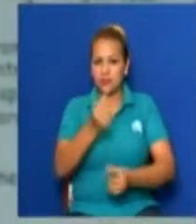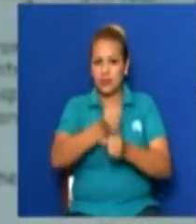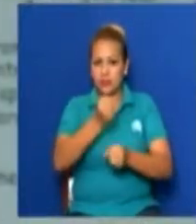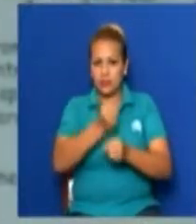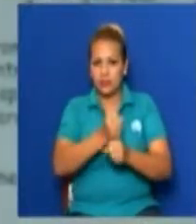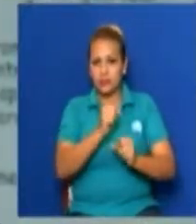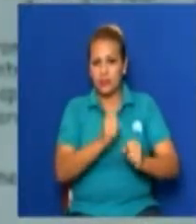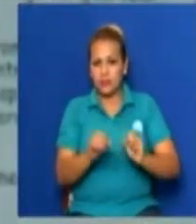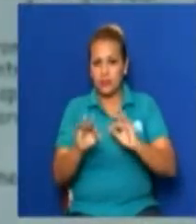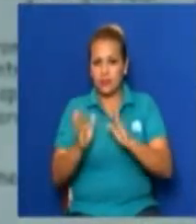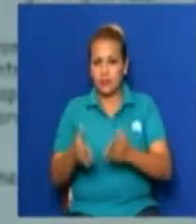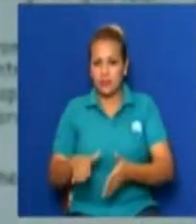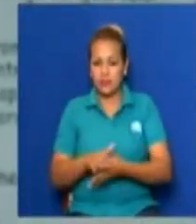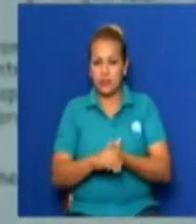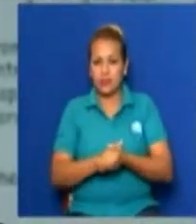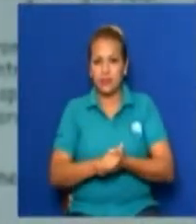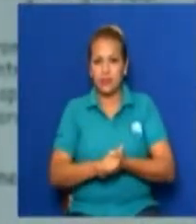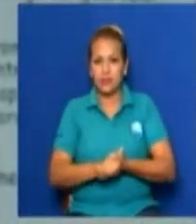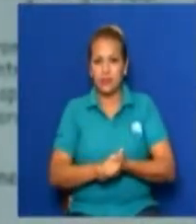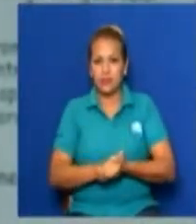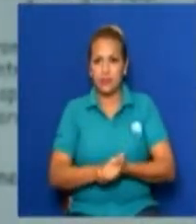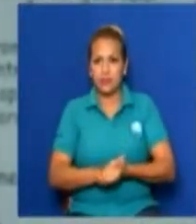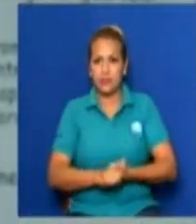trabajadoras. A ver,